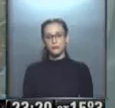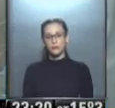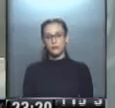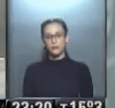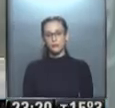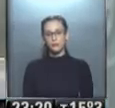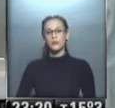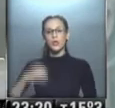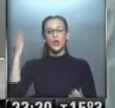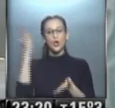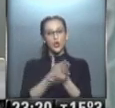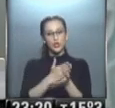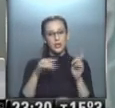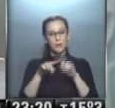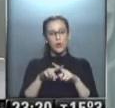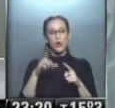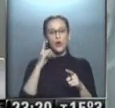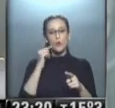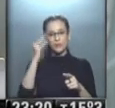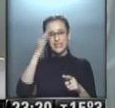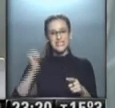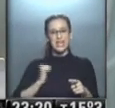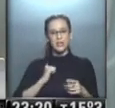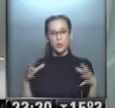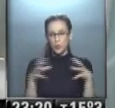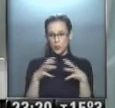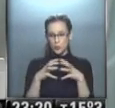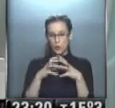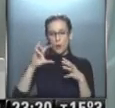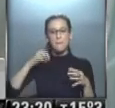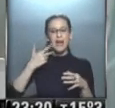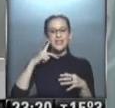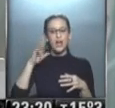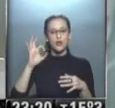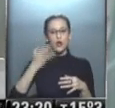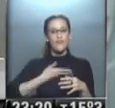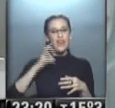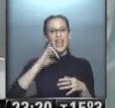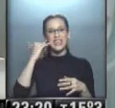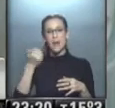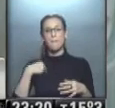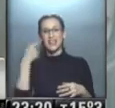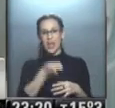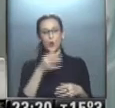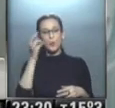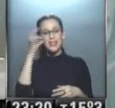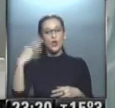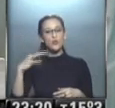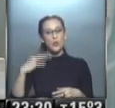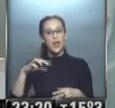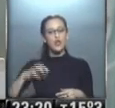Las condenas por el crimen del militante del Partido Obrero, Mariano Ferreira, el 20 de octubre de 2010, comenzaron a